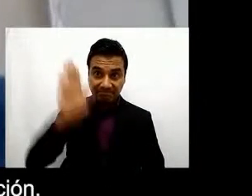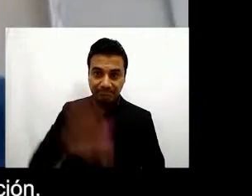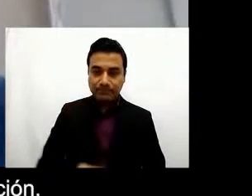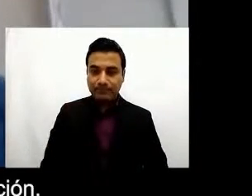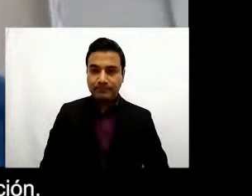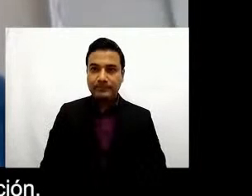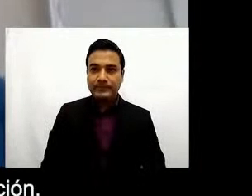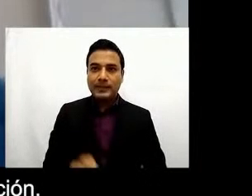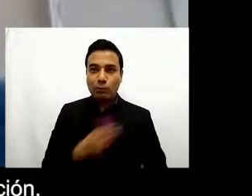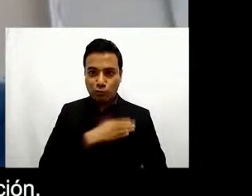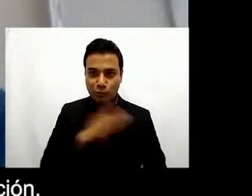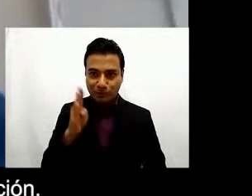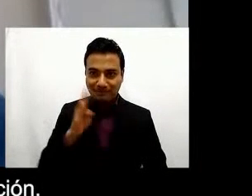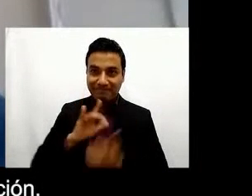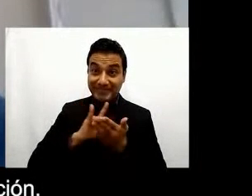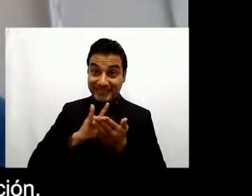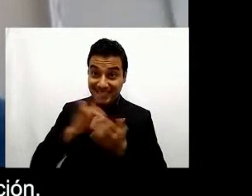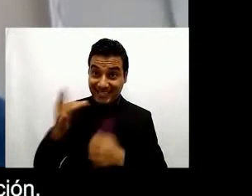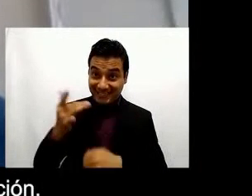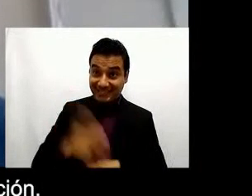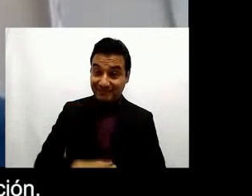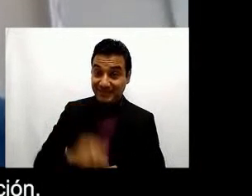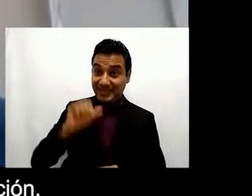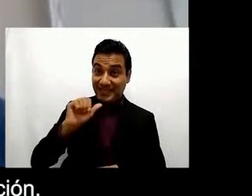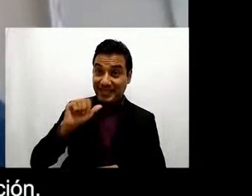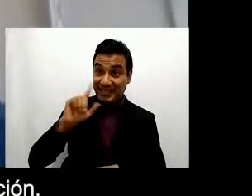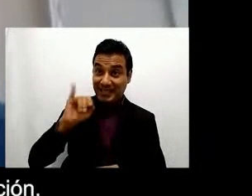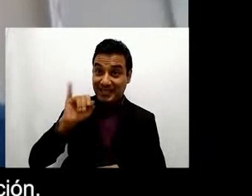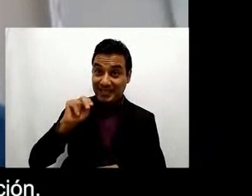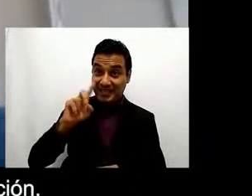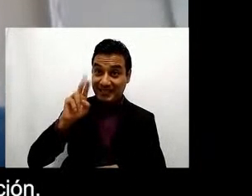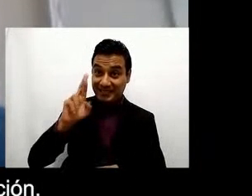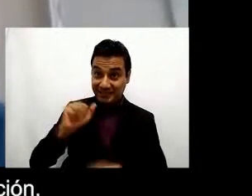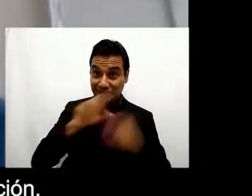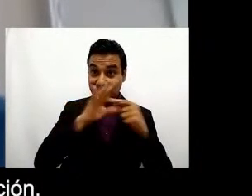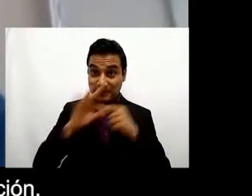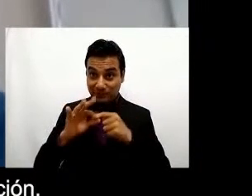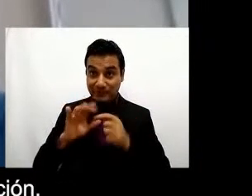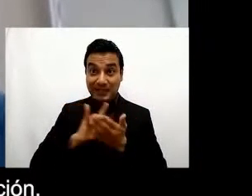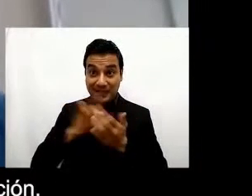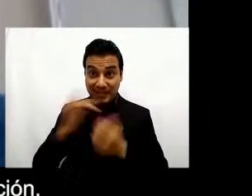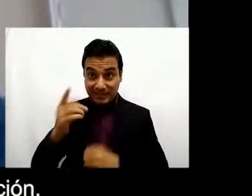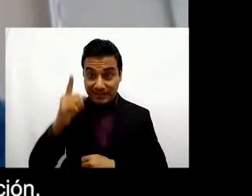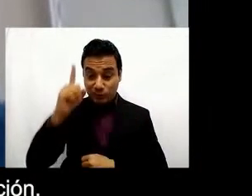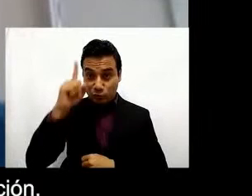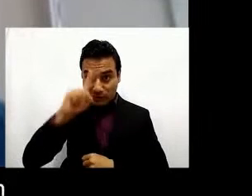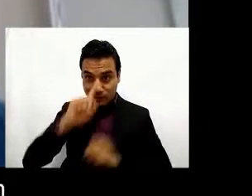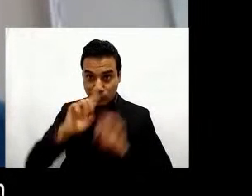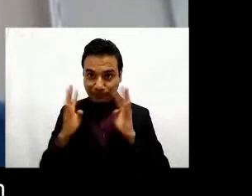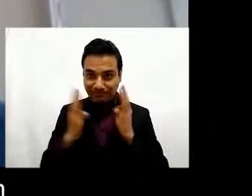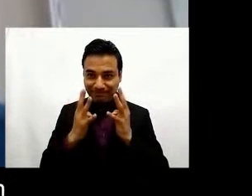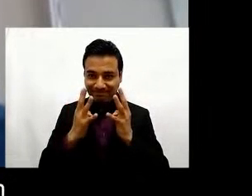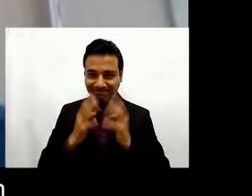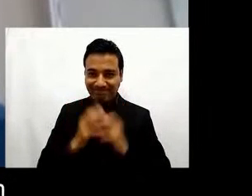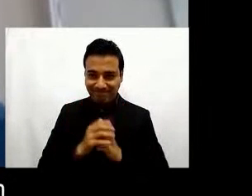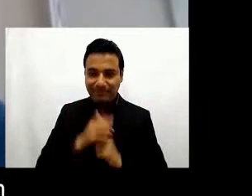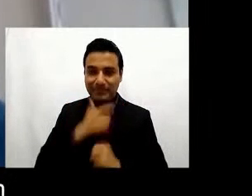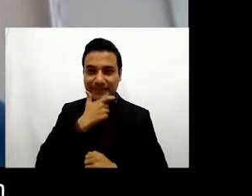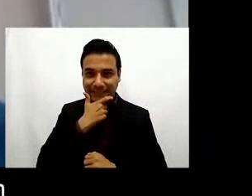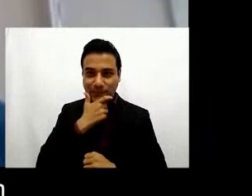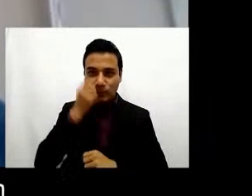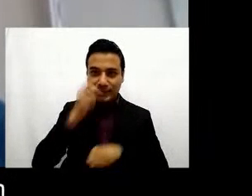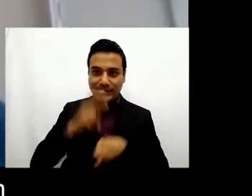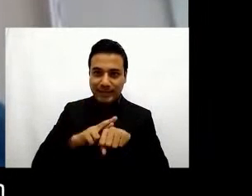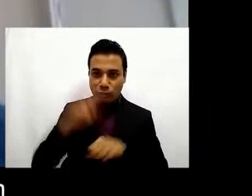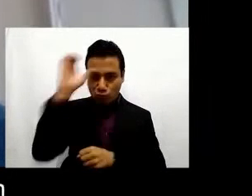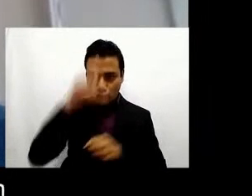Bueno, pues gracias, Alejandra, por la presentación, y muchas gracias al Consejo Británico y a la Secretaría de Cultura